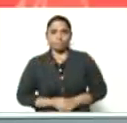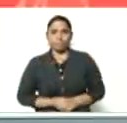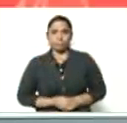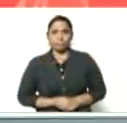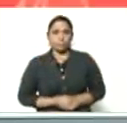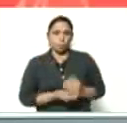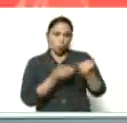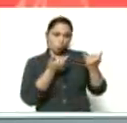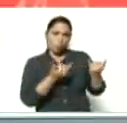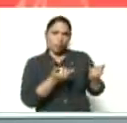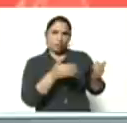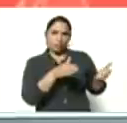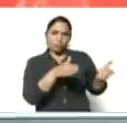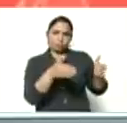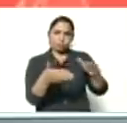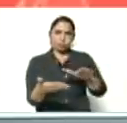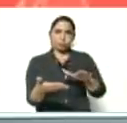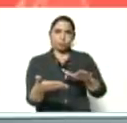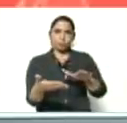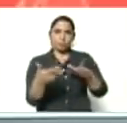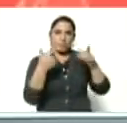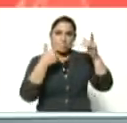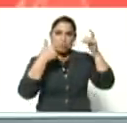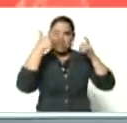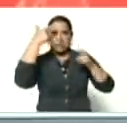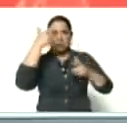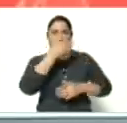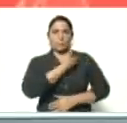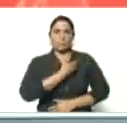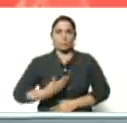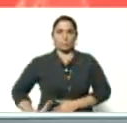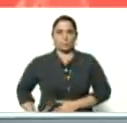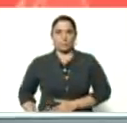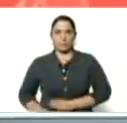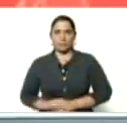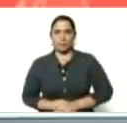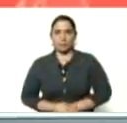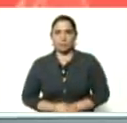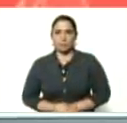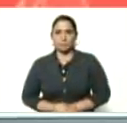acaba de fallecer el comandante presidente Hugo Chávez.